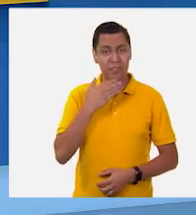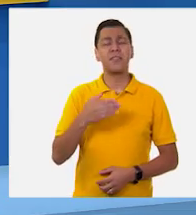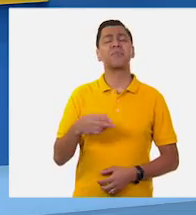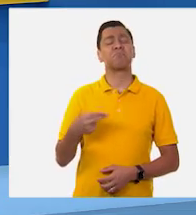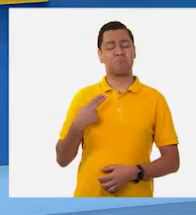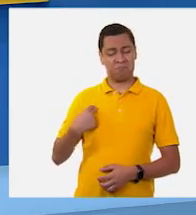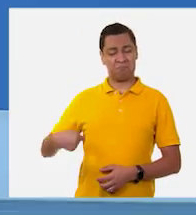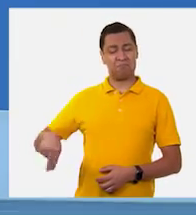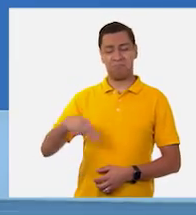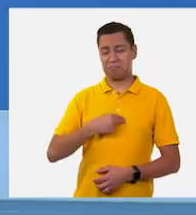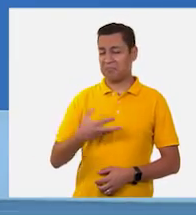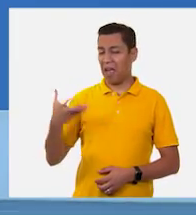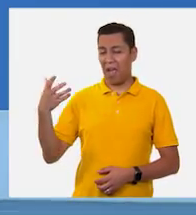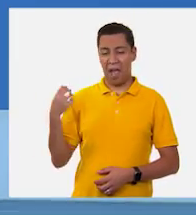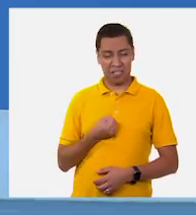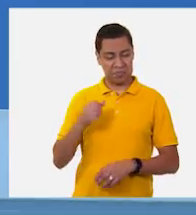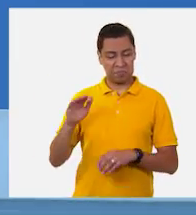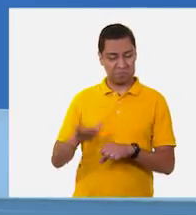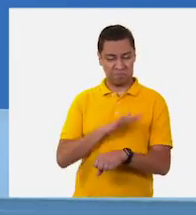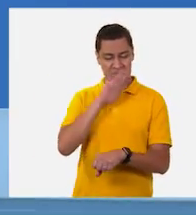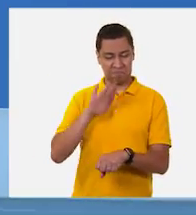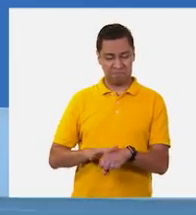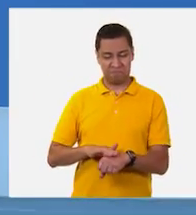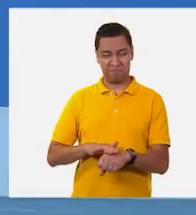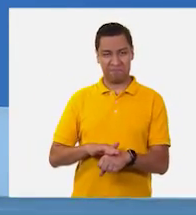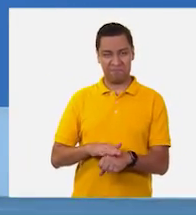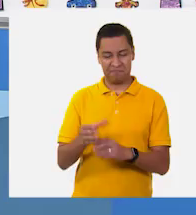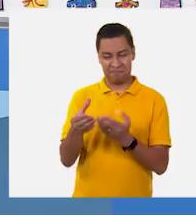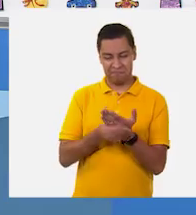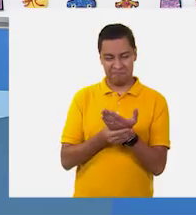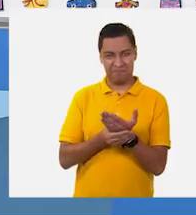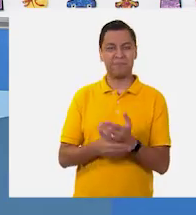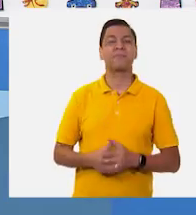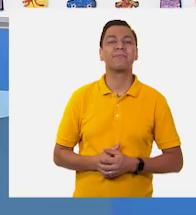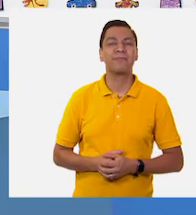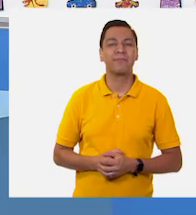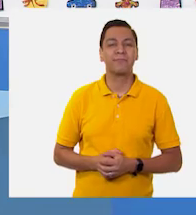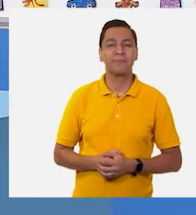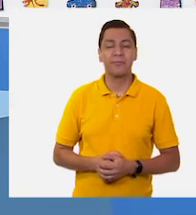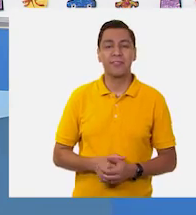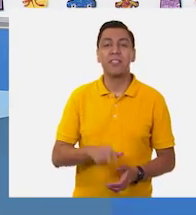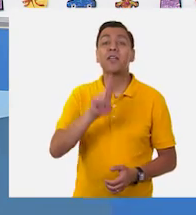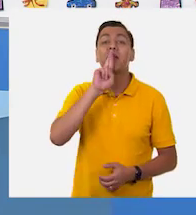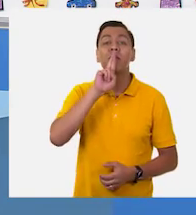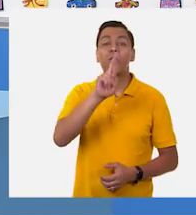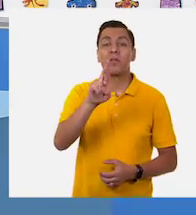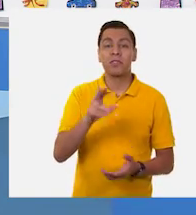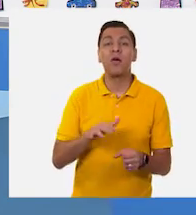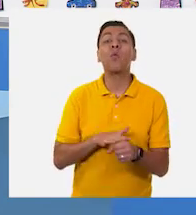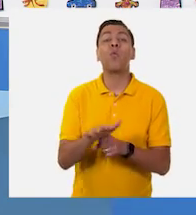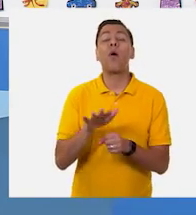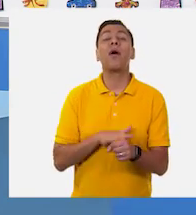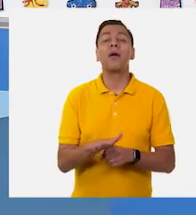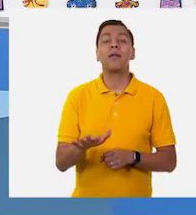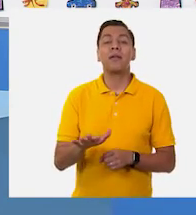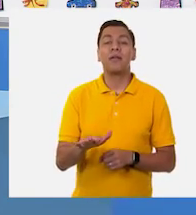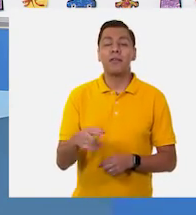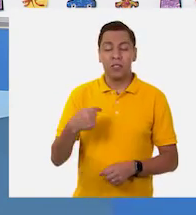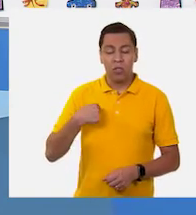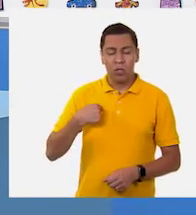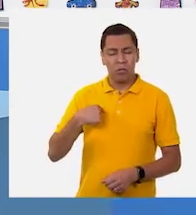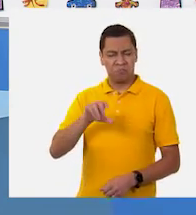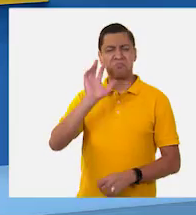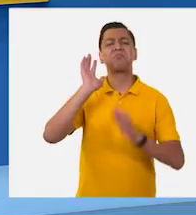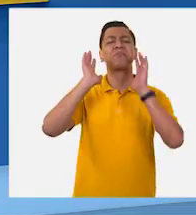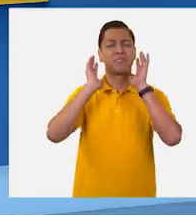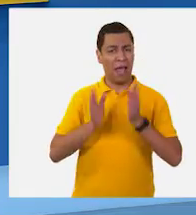los calcetones rescatadores! ¿Ya tienes la respuesta? ¡Claro que por supuesto que